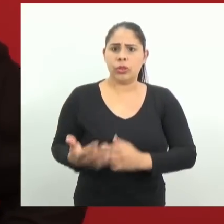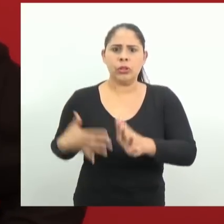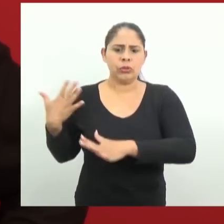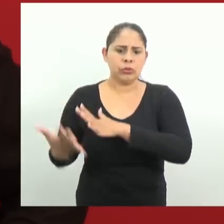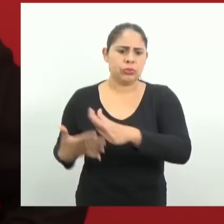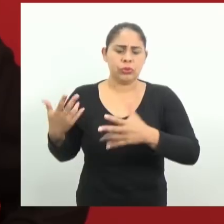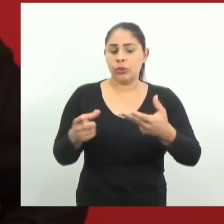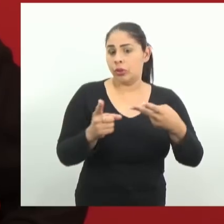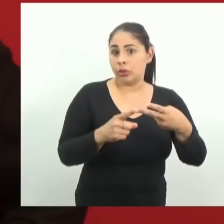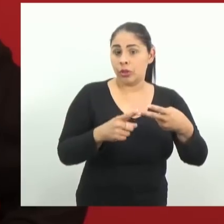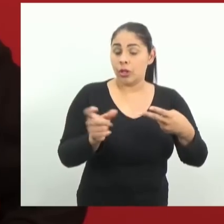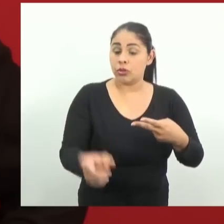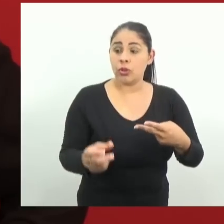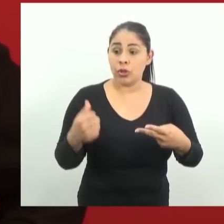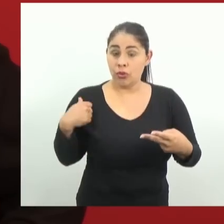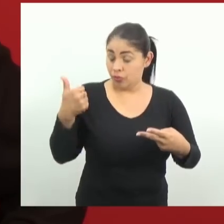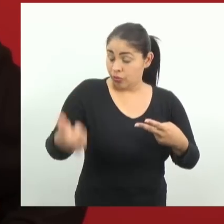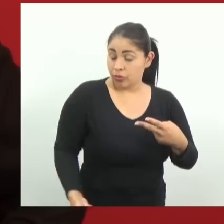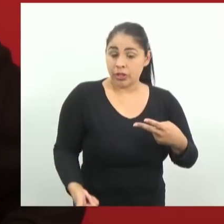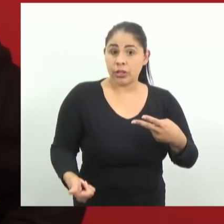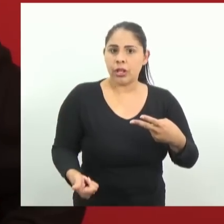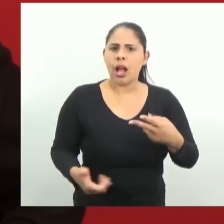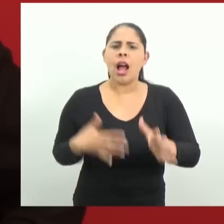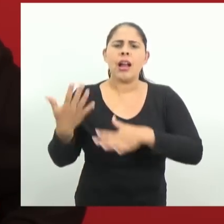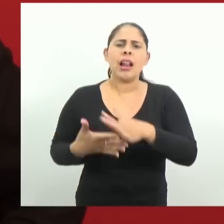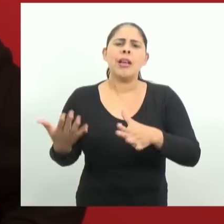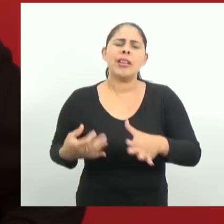Los ricos que tienen dinero hablan solo de proyectos.